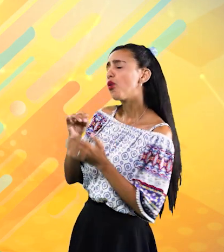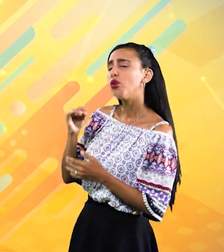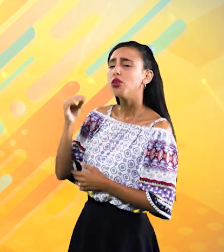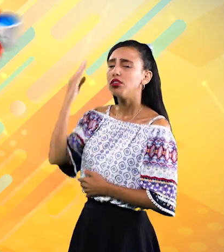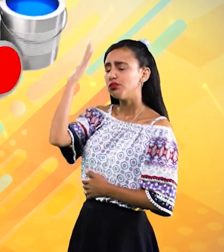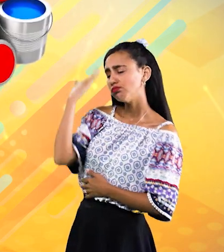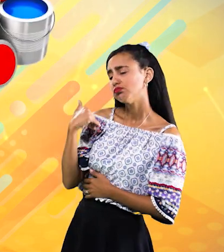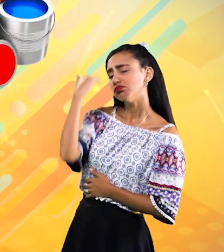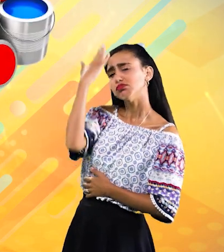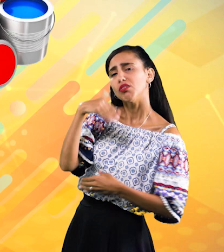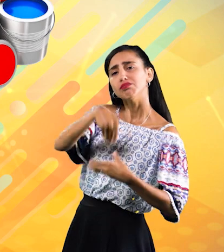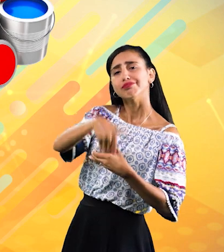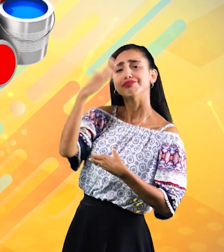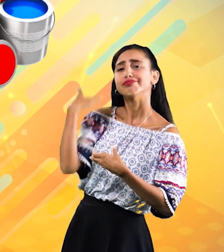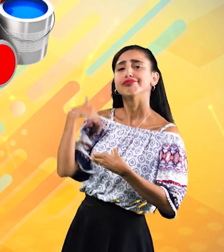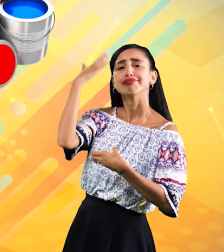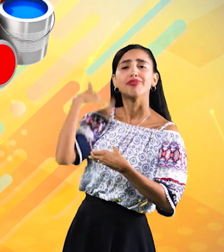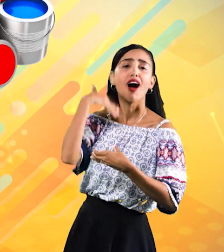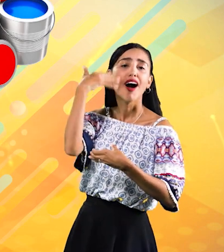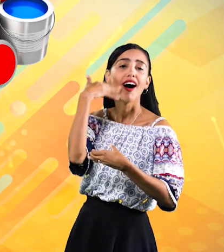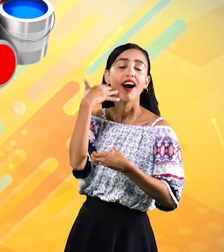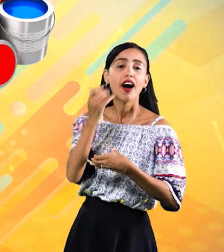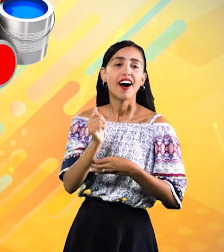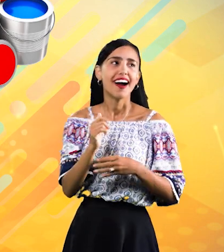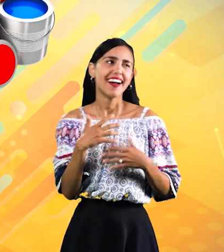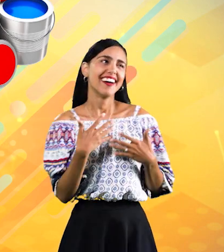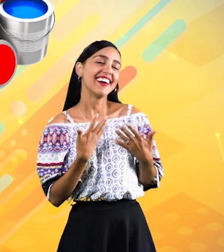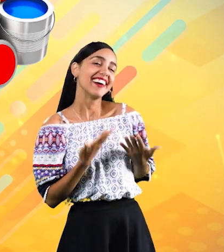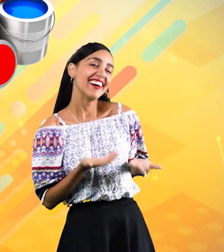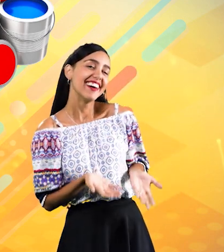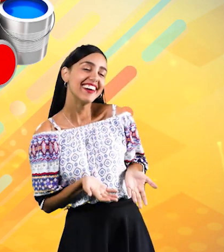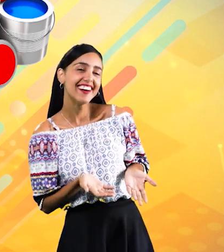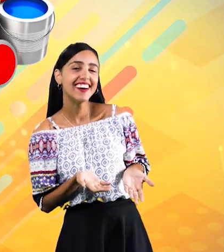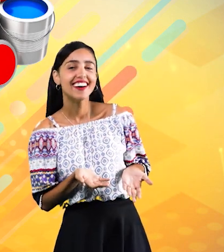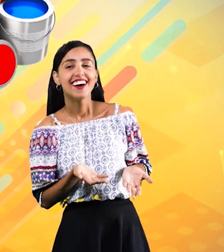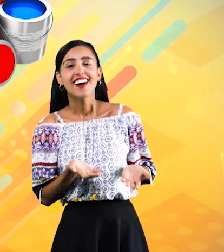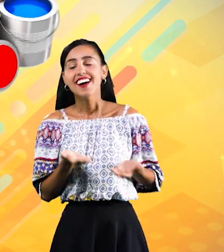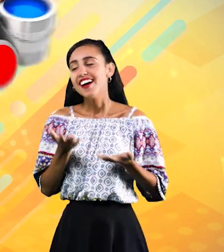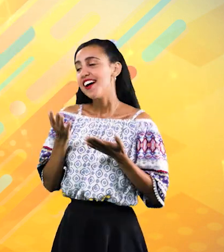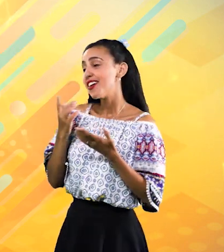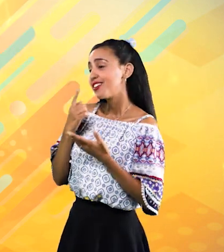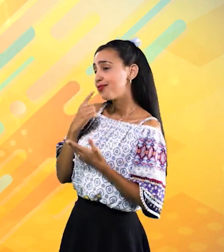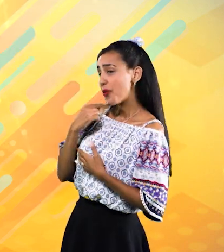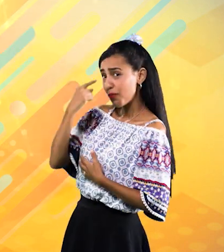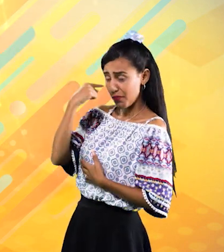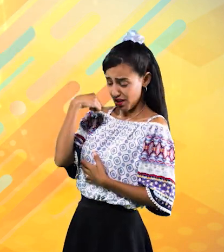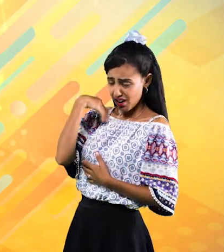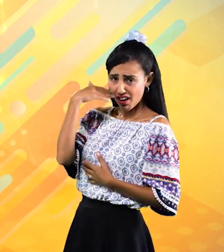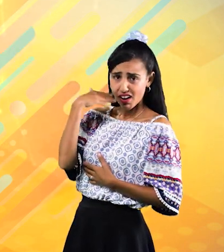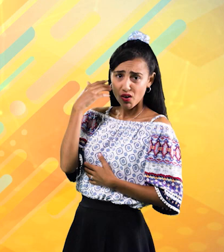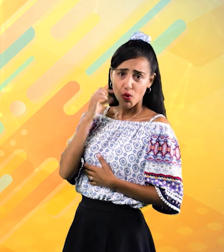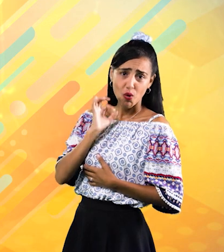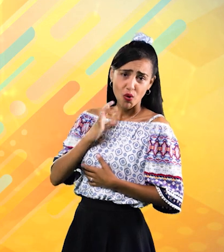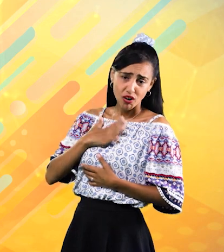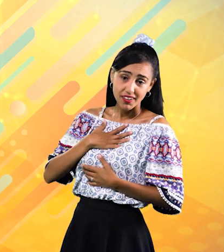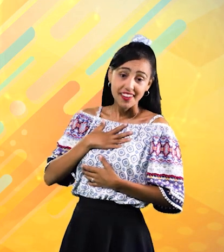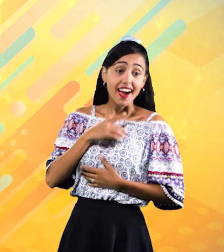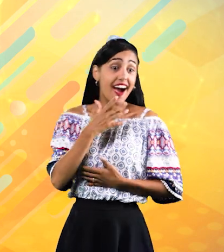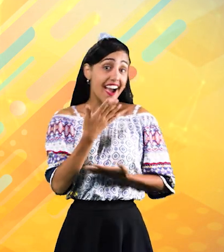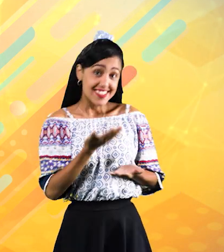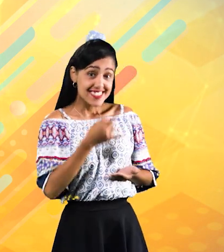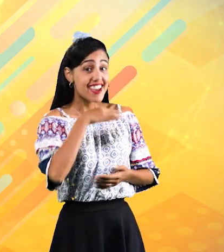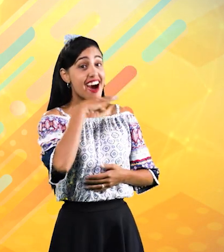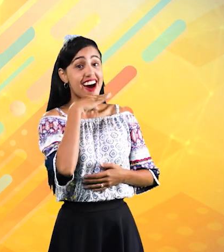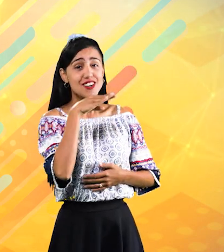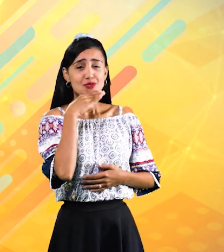que me puedas dar una manito de pintura? ¿Pero qué cosa es eso, Federico? Es que no ves el color que tengo. Claro, azul,